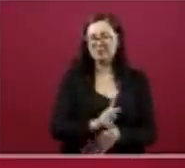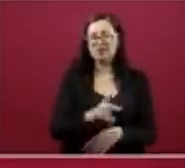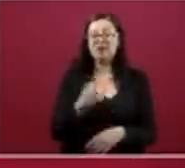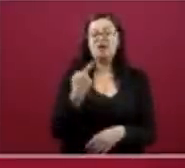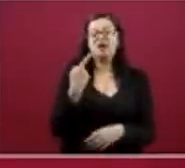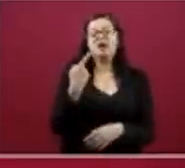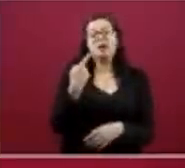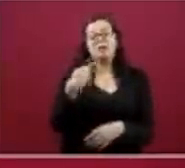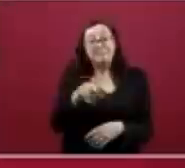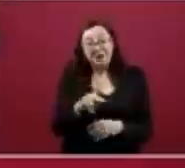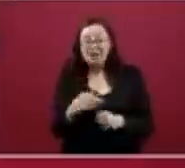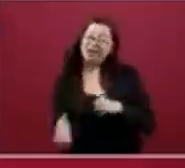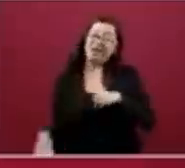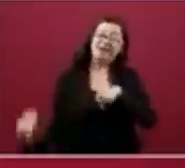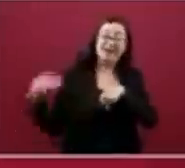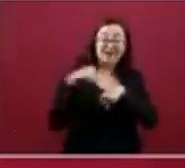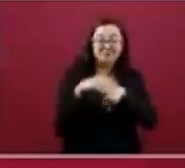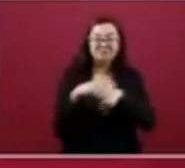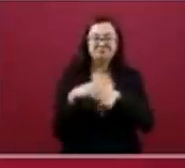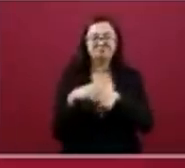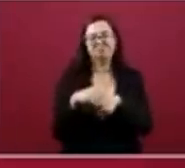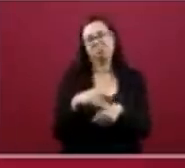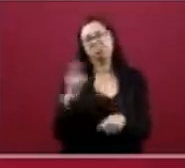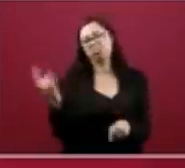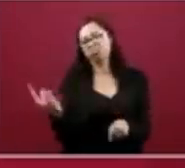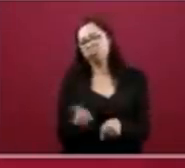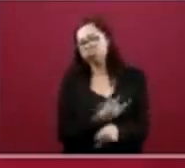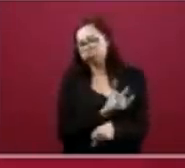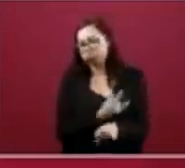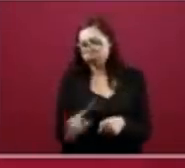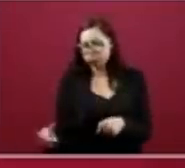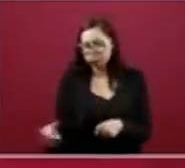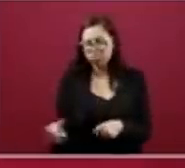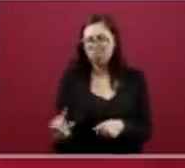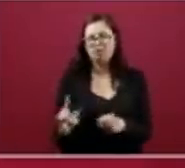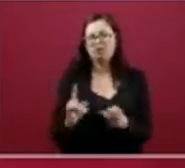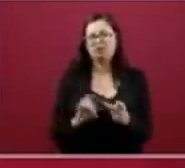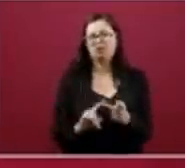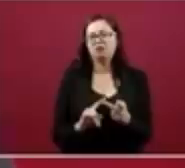Pero además de eso, ineficientes.